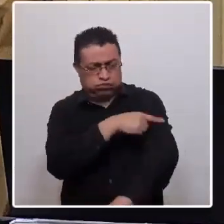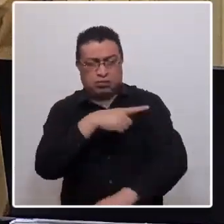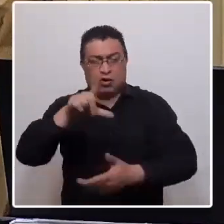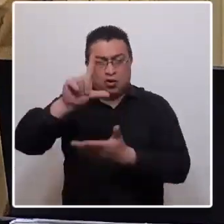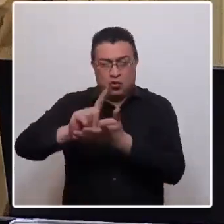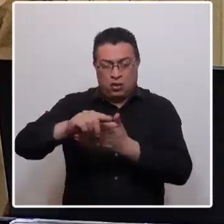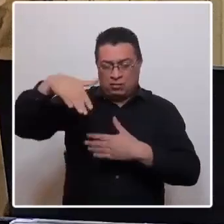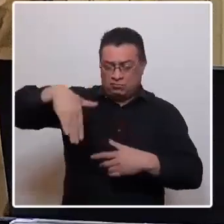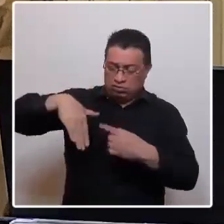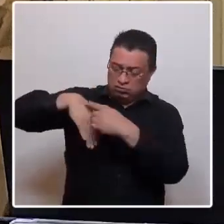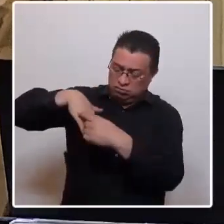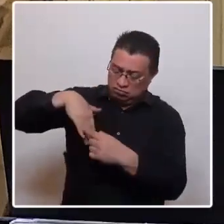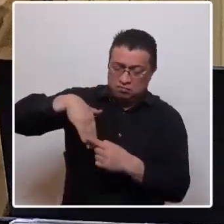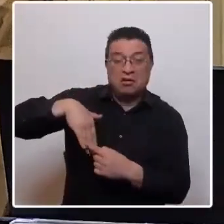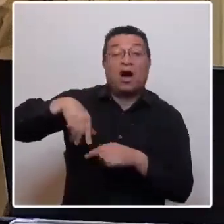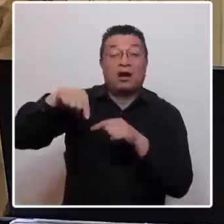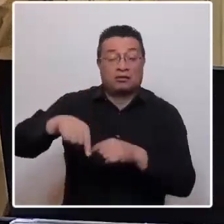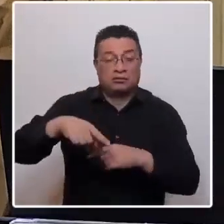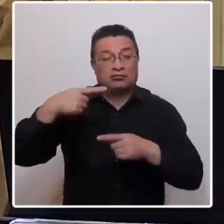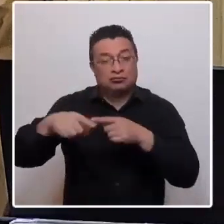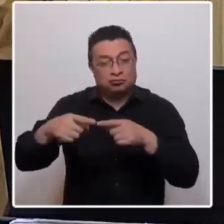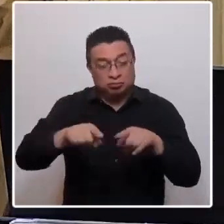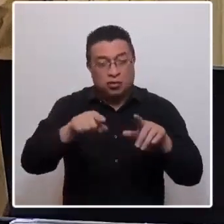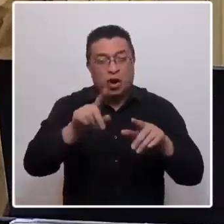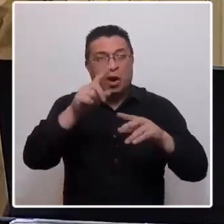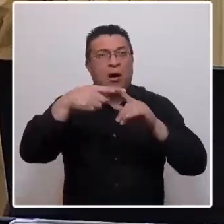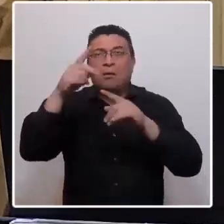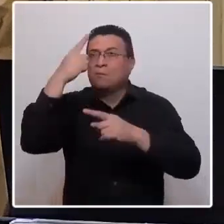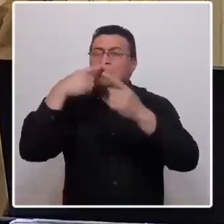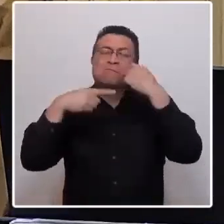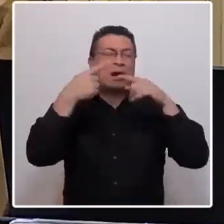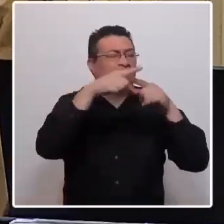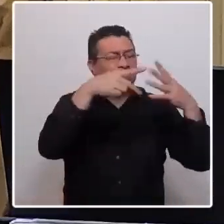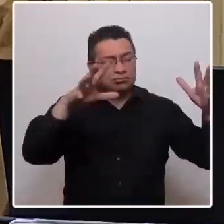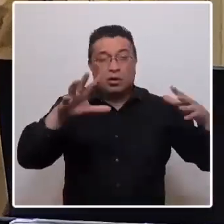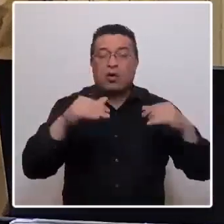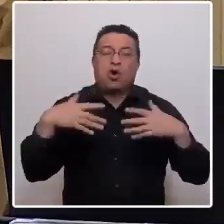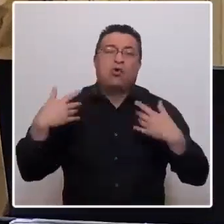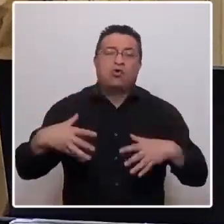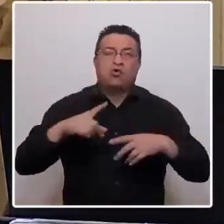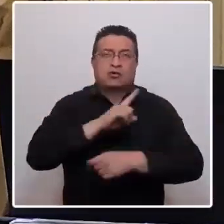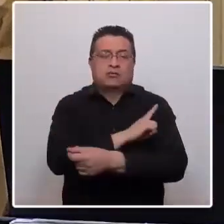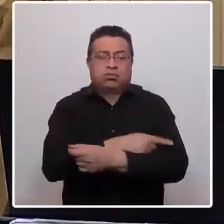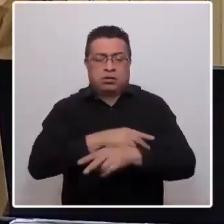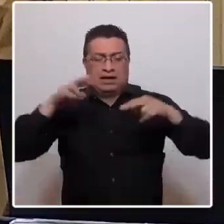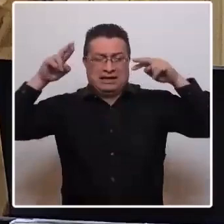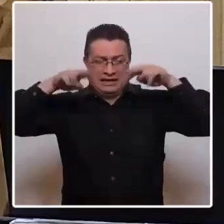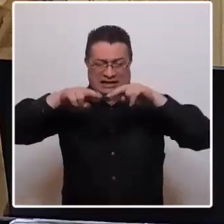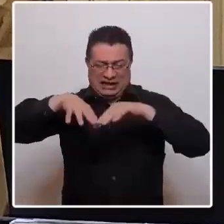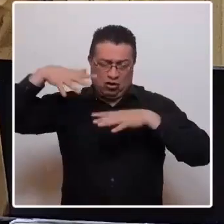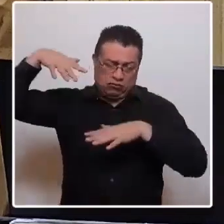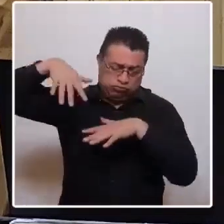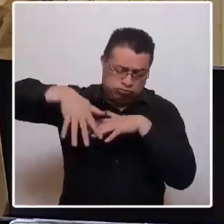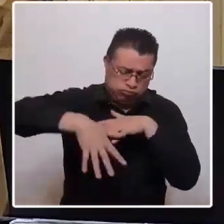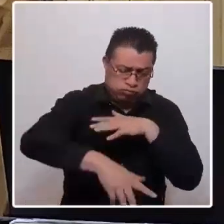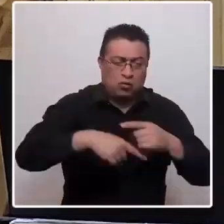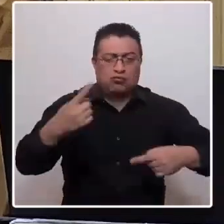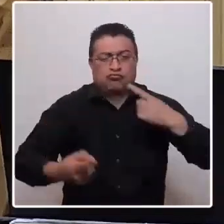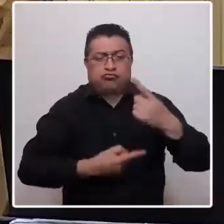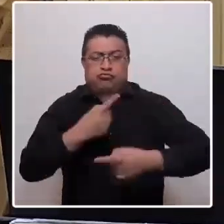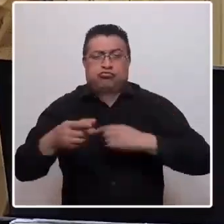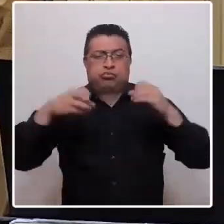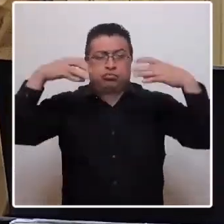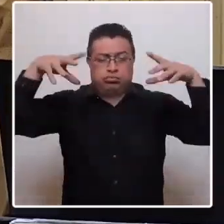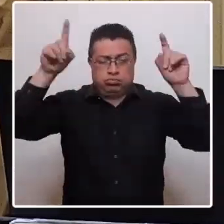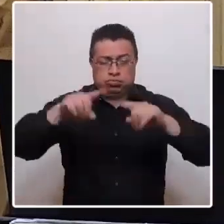y su diversidad de paisajes nos permite contar con un potencial energético inmenso. Ríos de altas pendientes que generan energía hidroeléctrica,